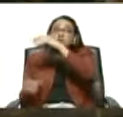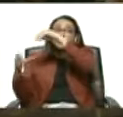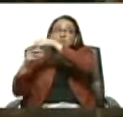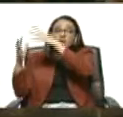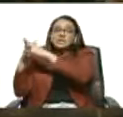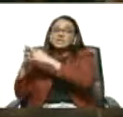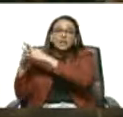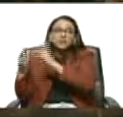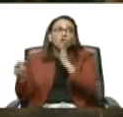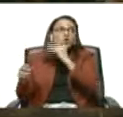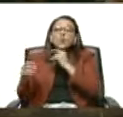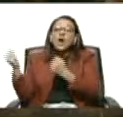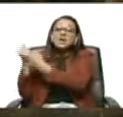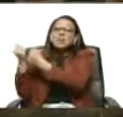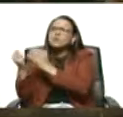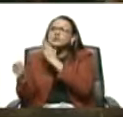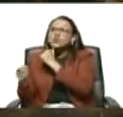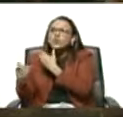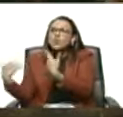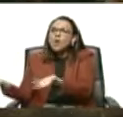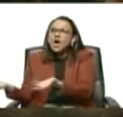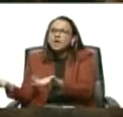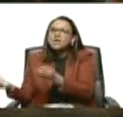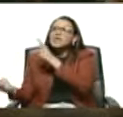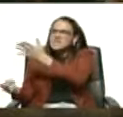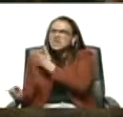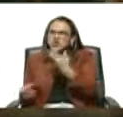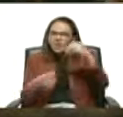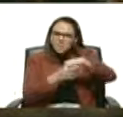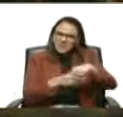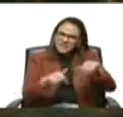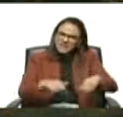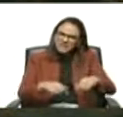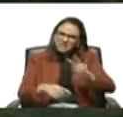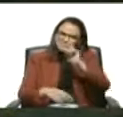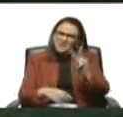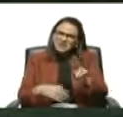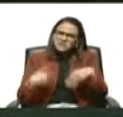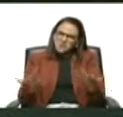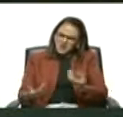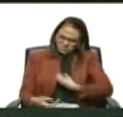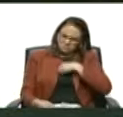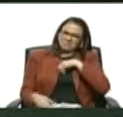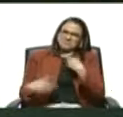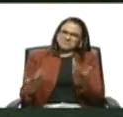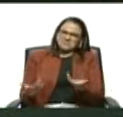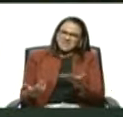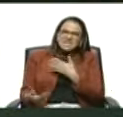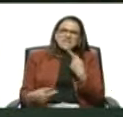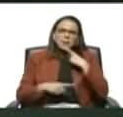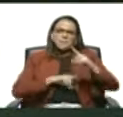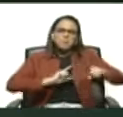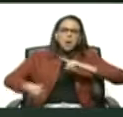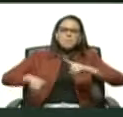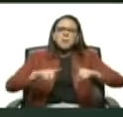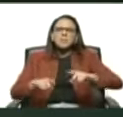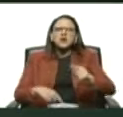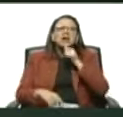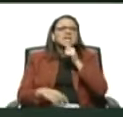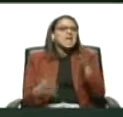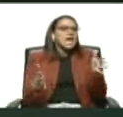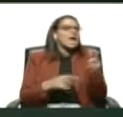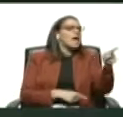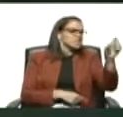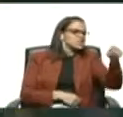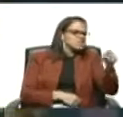no lo tienen, y quieren venir a gobernar a Venezuela y a venir a decir quién gana, quién no